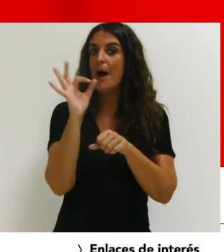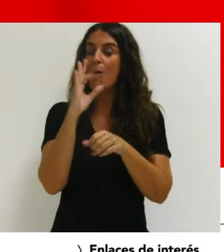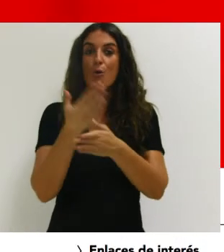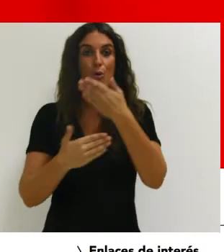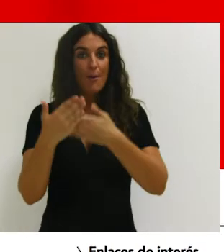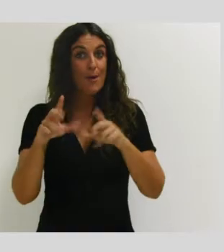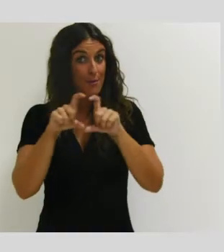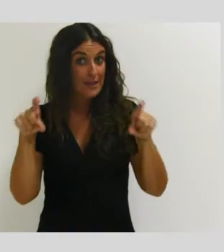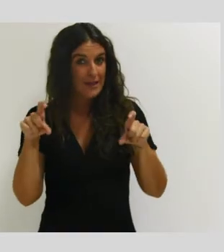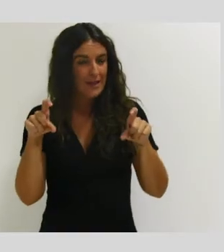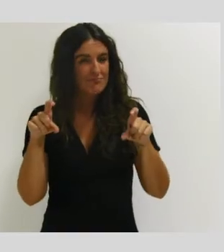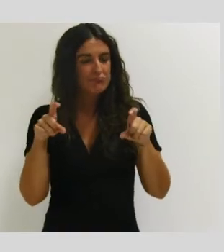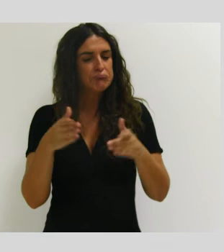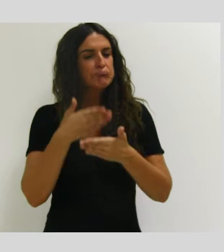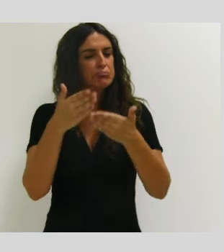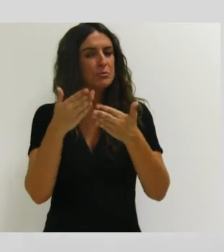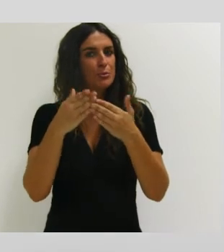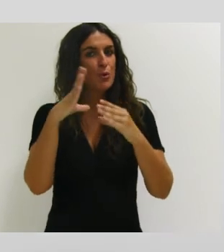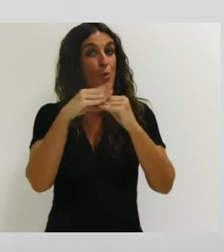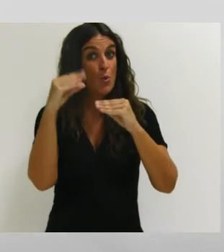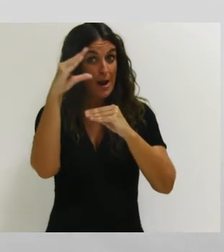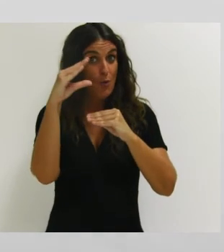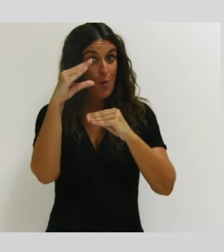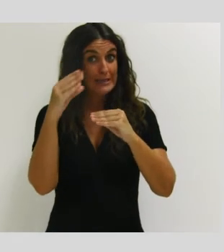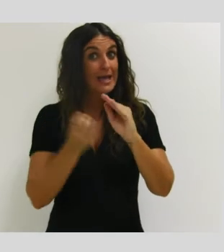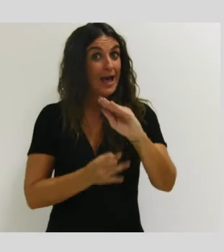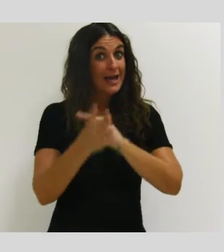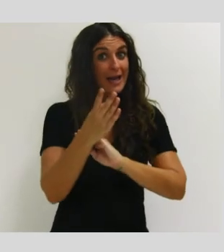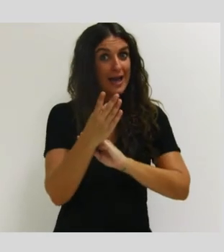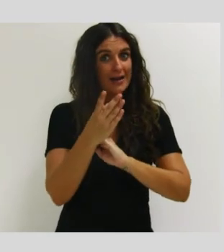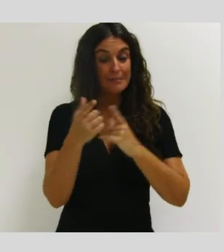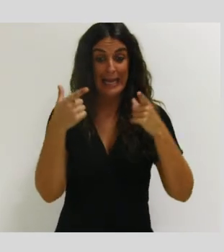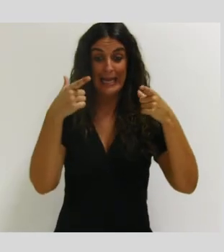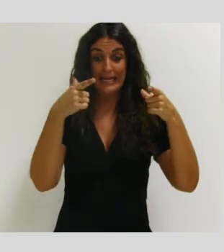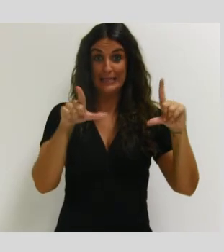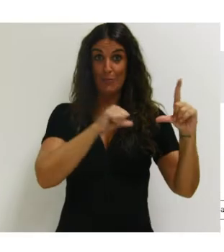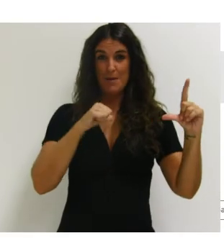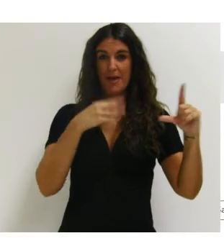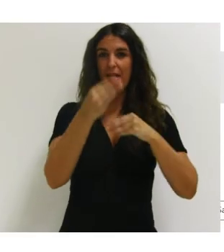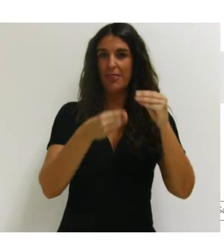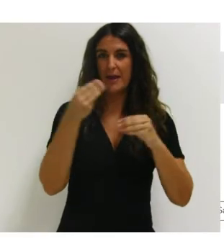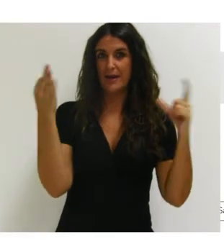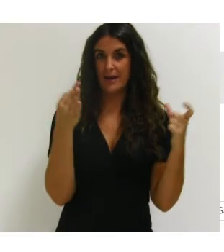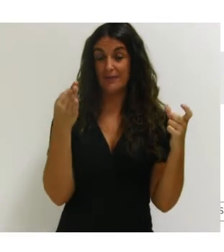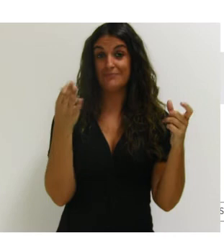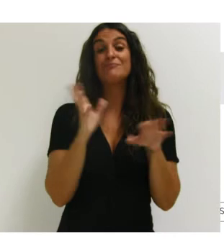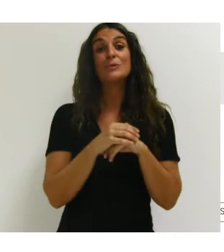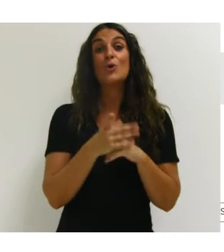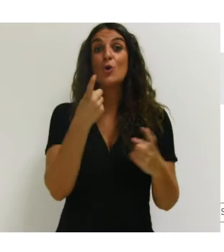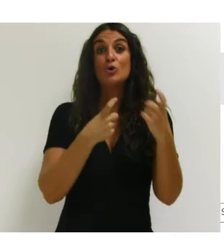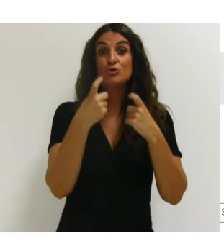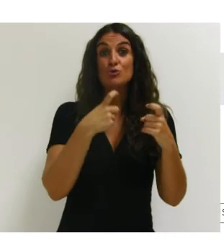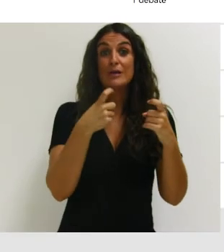entidad, propón crear una cuenta de la entidad. ¿Qué puedes hacer en esta sección? Consultar de forma